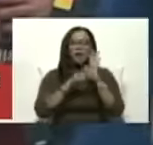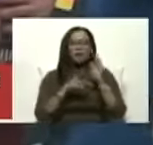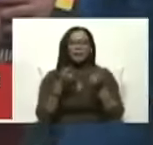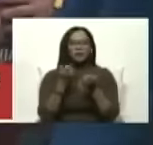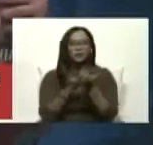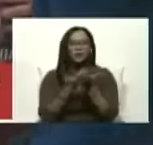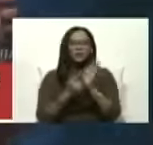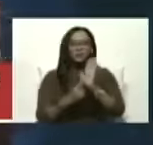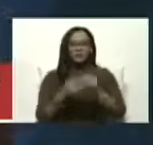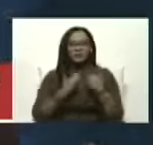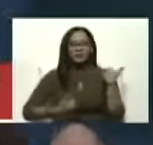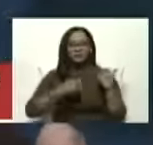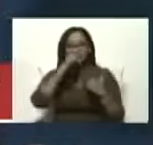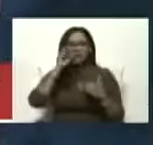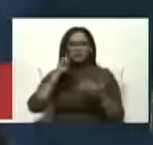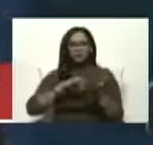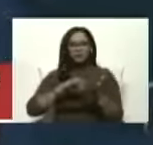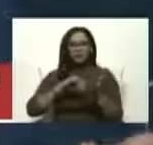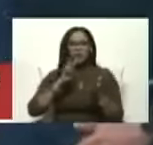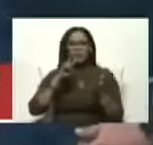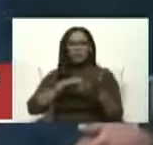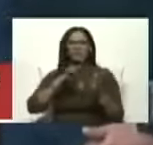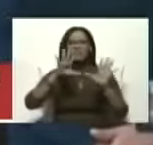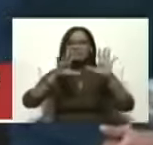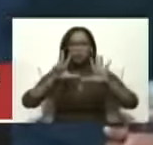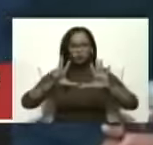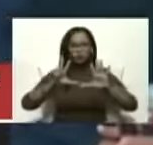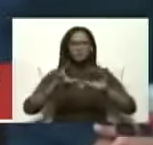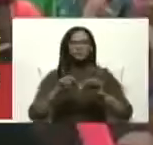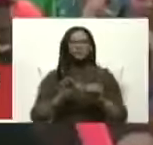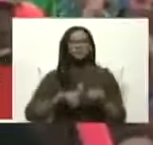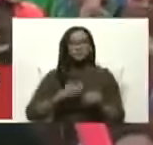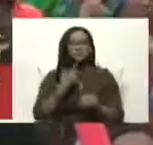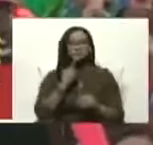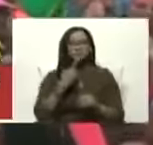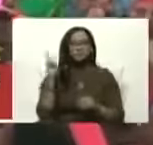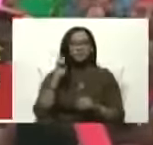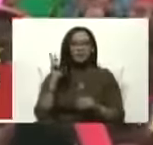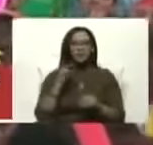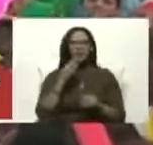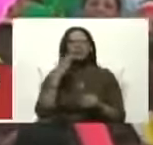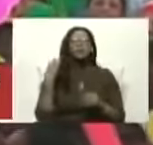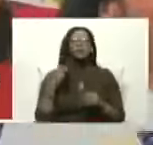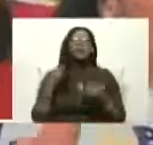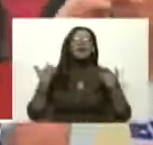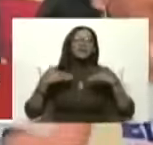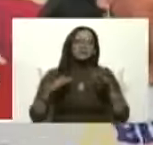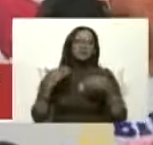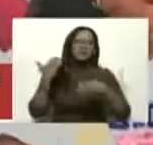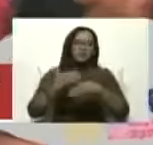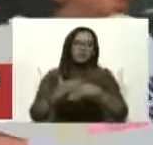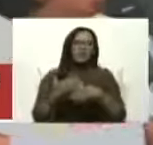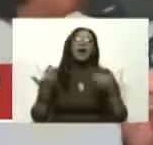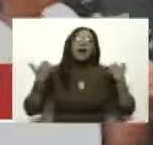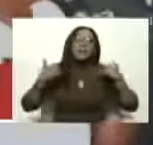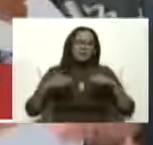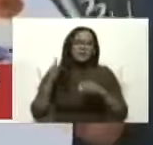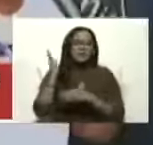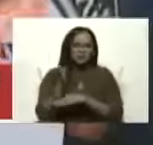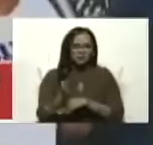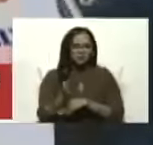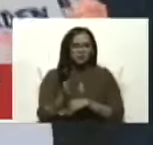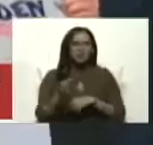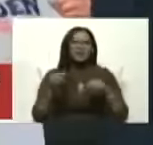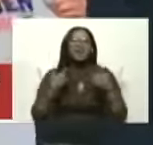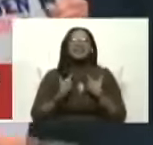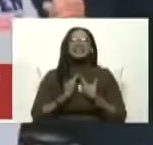año 2018, hoy Venezuela puede decir con orgullo, a pesar del bloqueo, a pesar de la sanción,